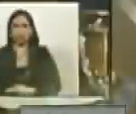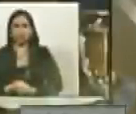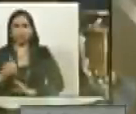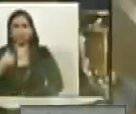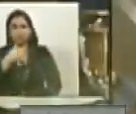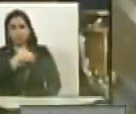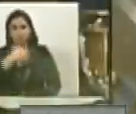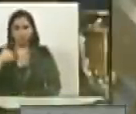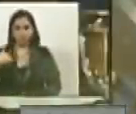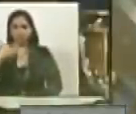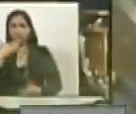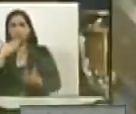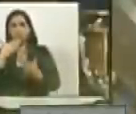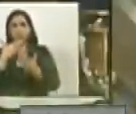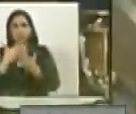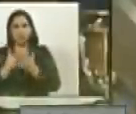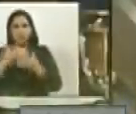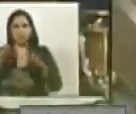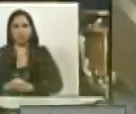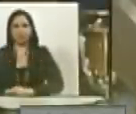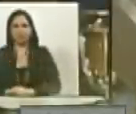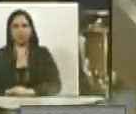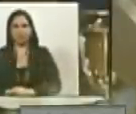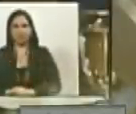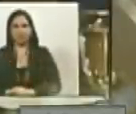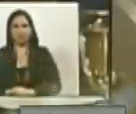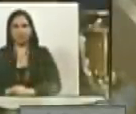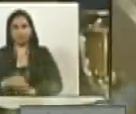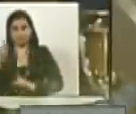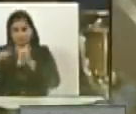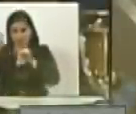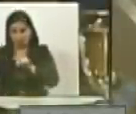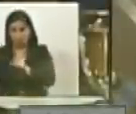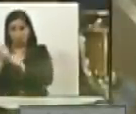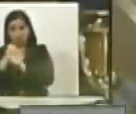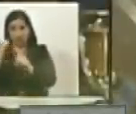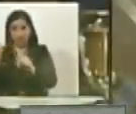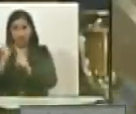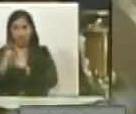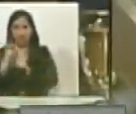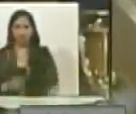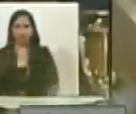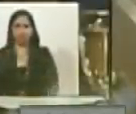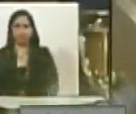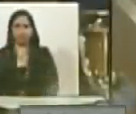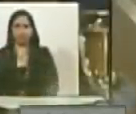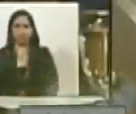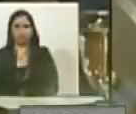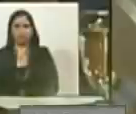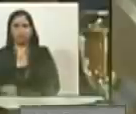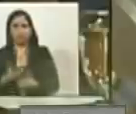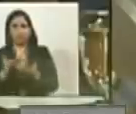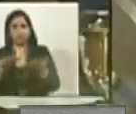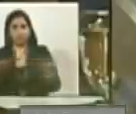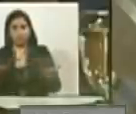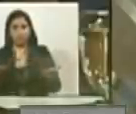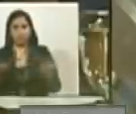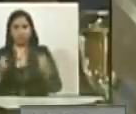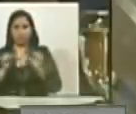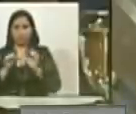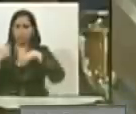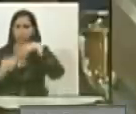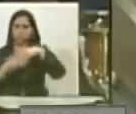Yo quiero agradecer a los que trabajan aquí. Esta gente que trabaja y hace este programa. Esa